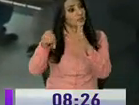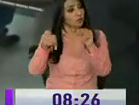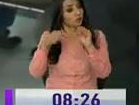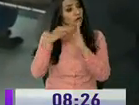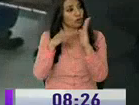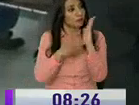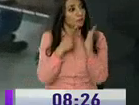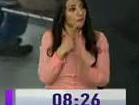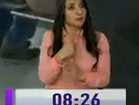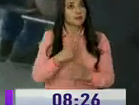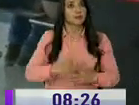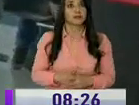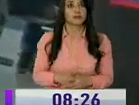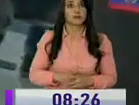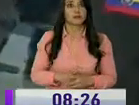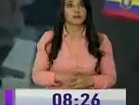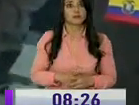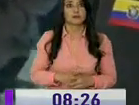ordenanza que lo dice? No.